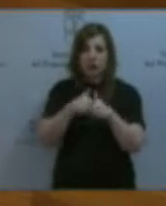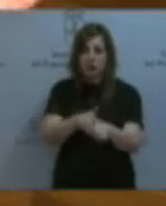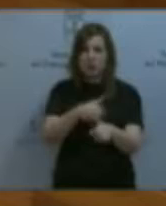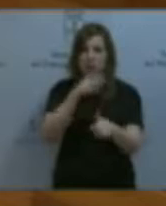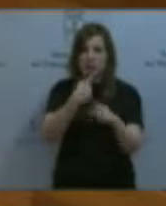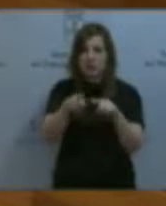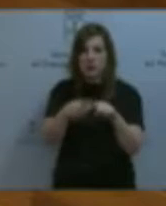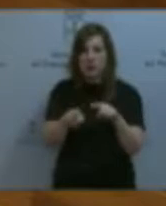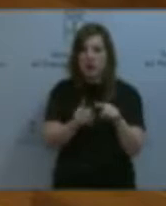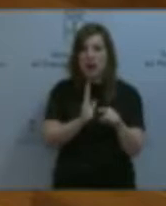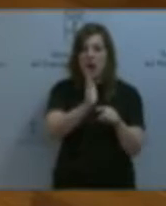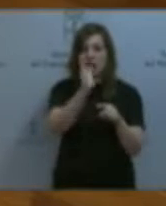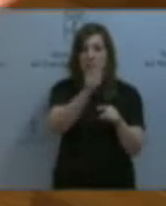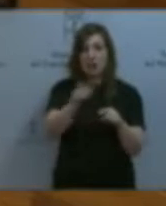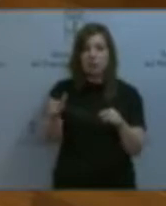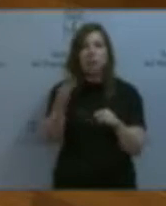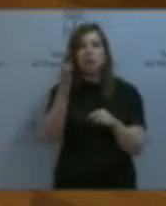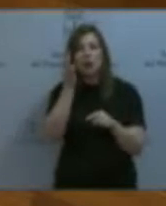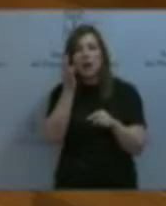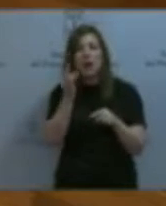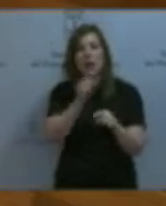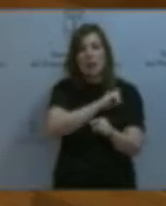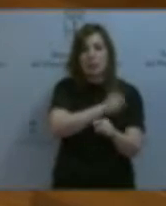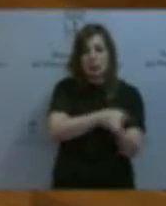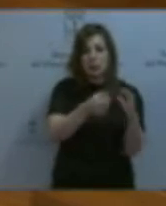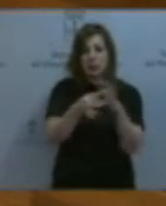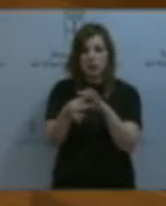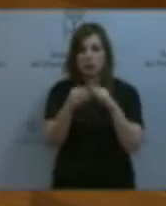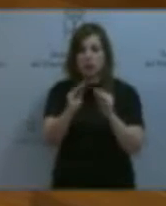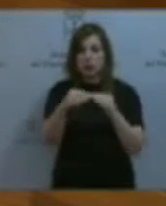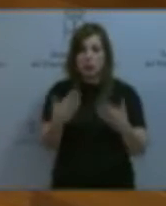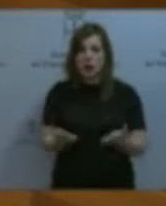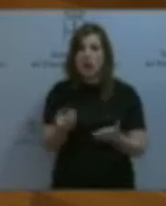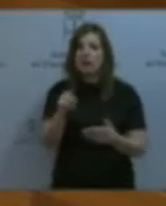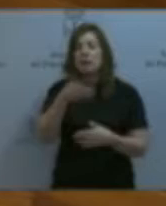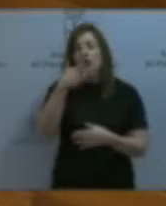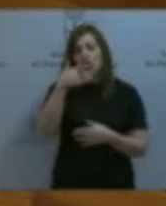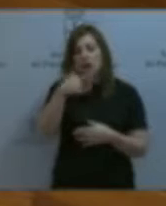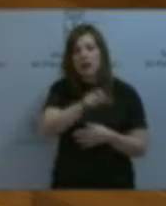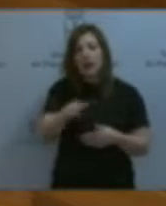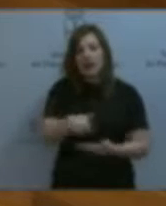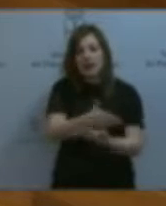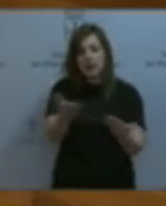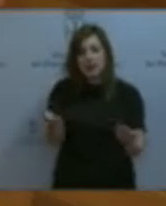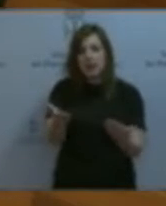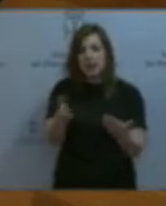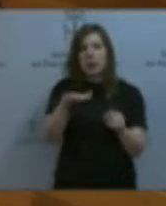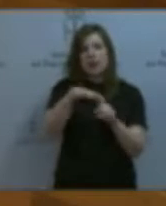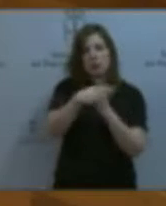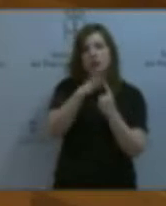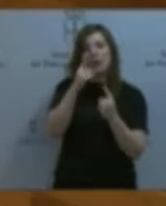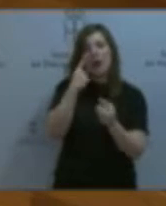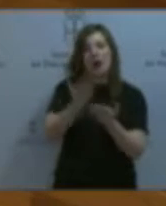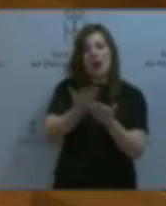la relación mujer-actividad física deportiva, dar a conocer al público en general hechos que reflejen la